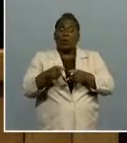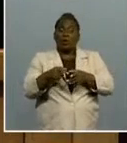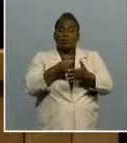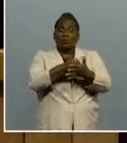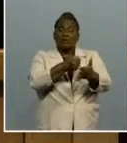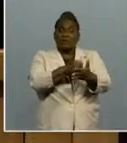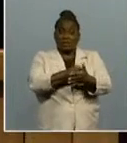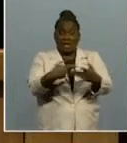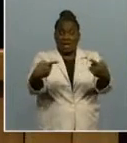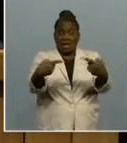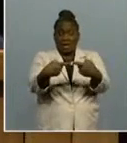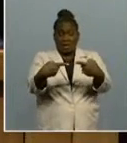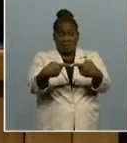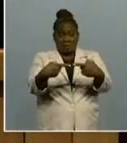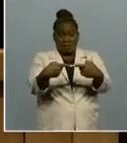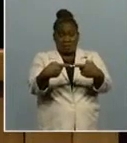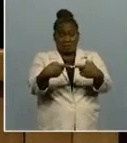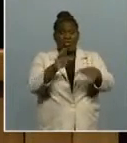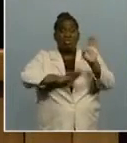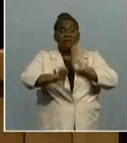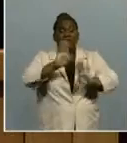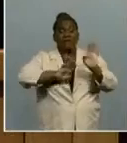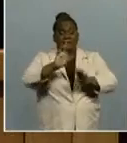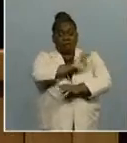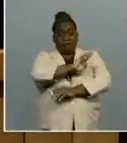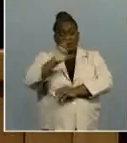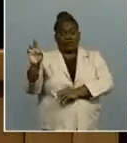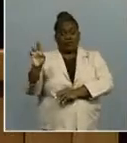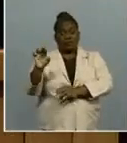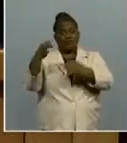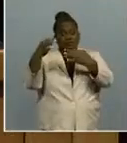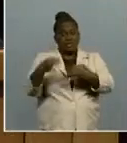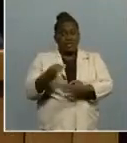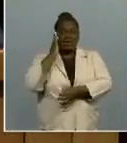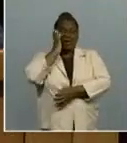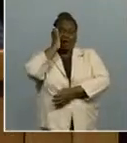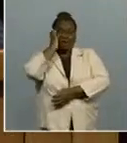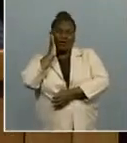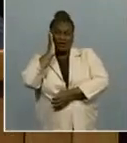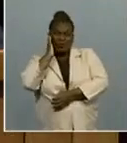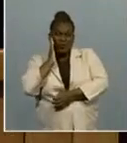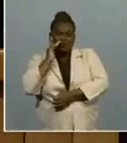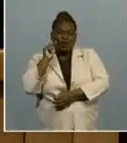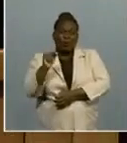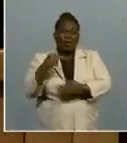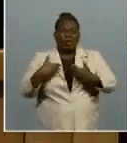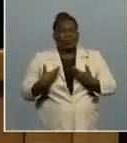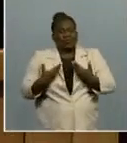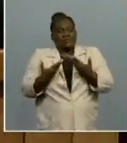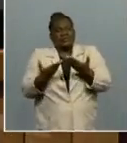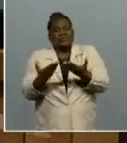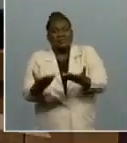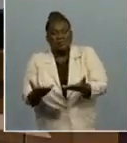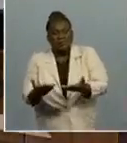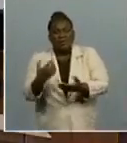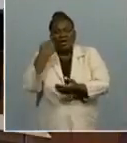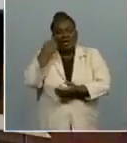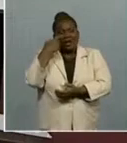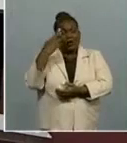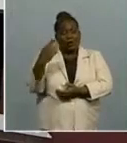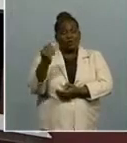al adversario y defender la obra sincero y afectuoso cuando estimulan reconoce